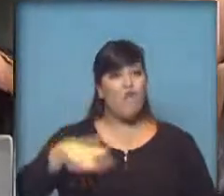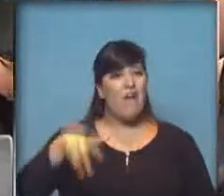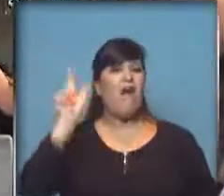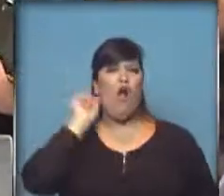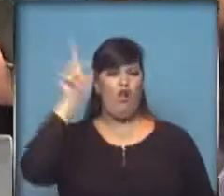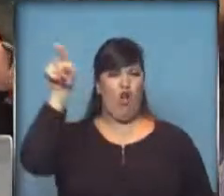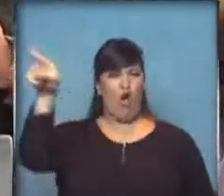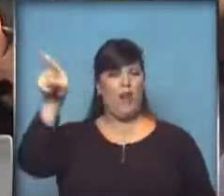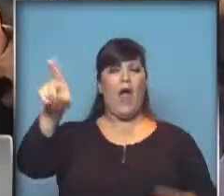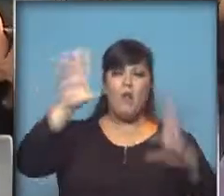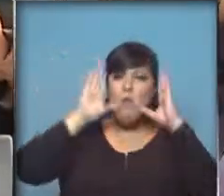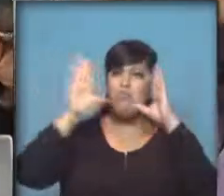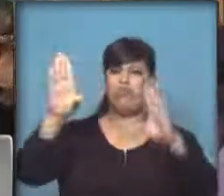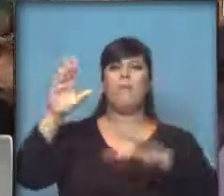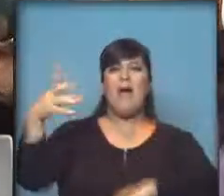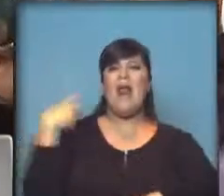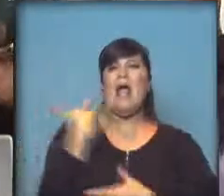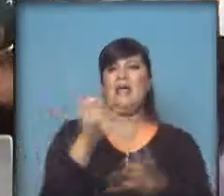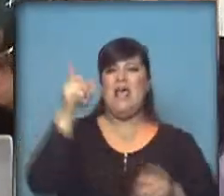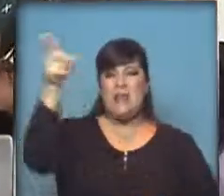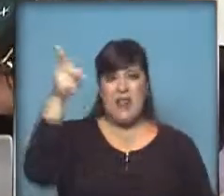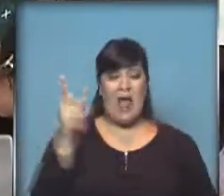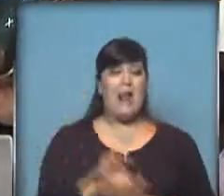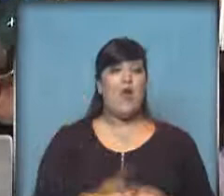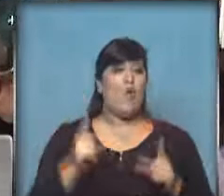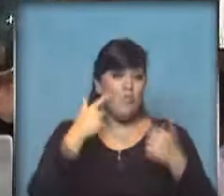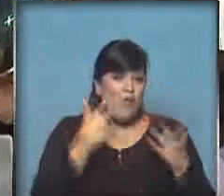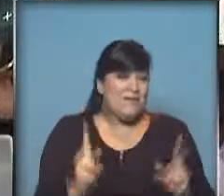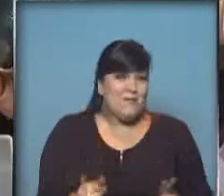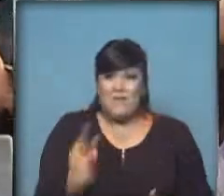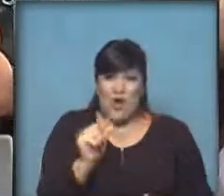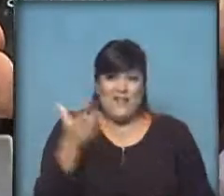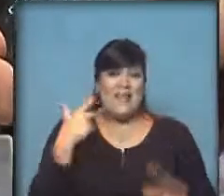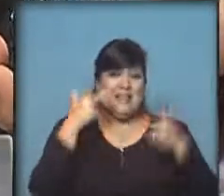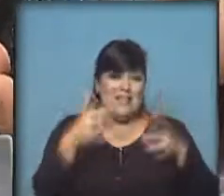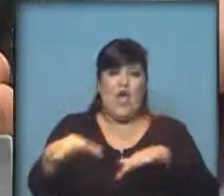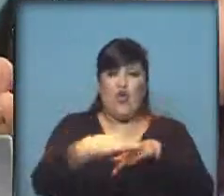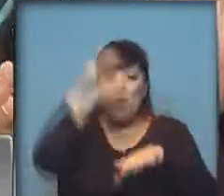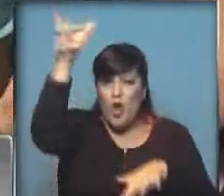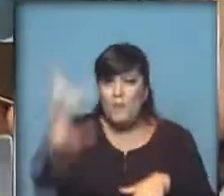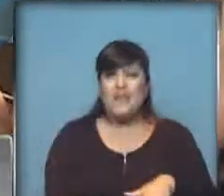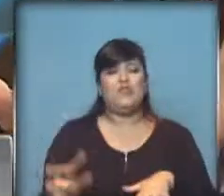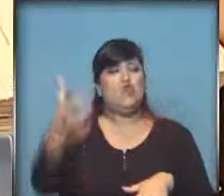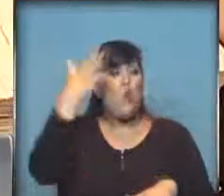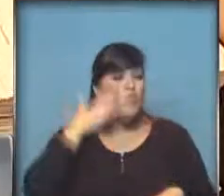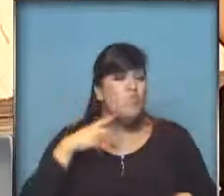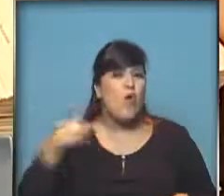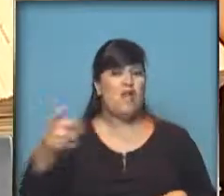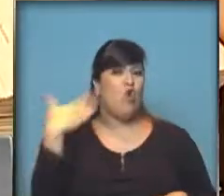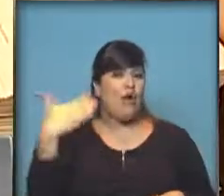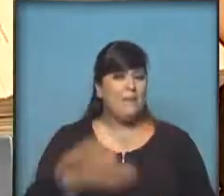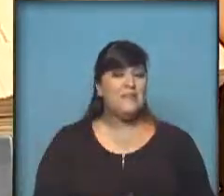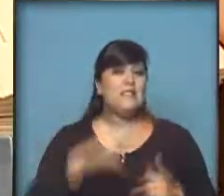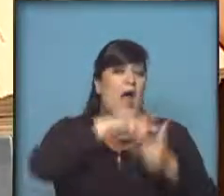atención en la elección general demostrando esto, lo que yo recién decía: compromiso, humildad, capacidad. Son